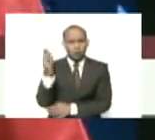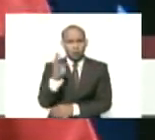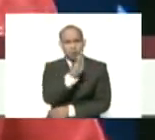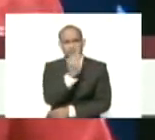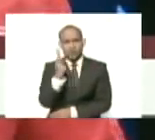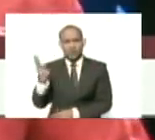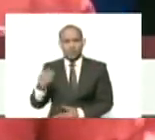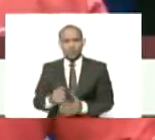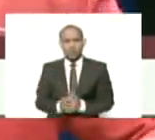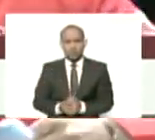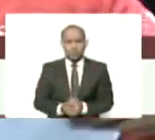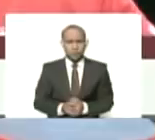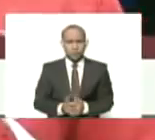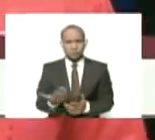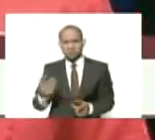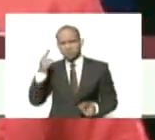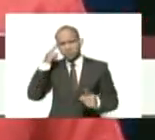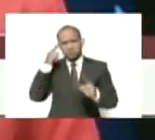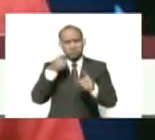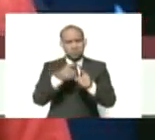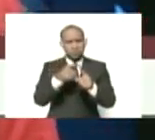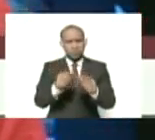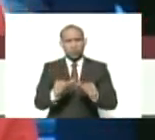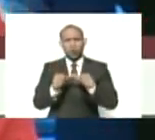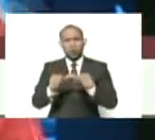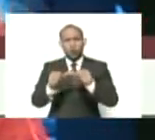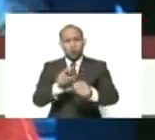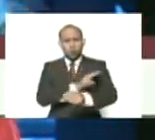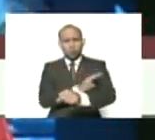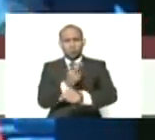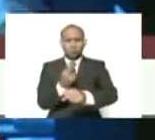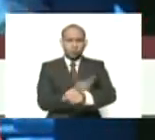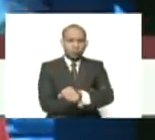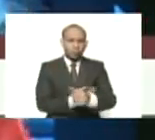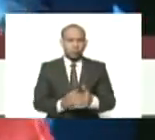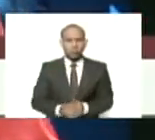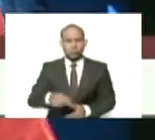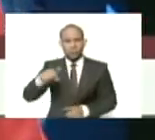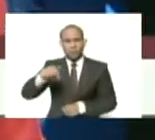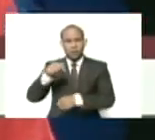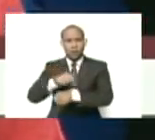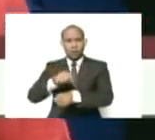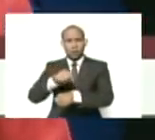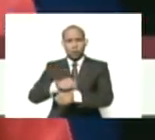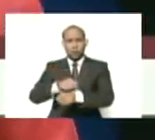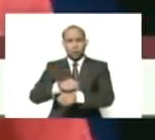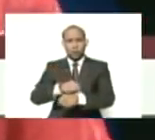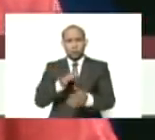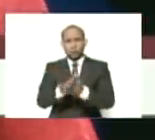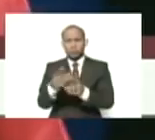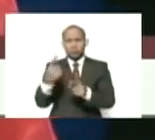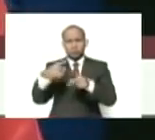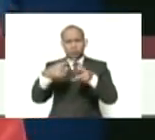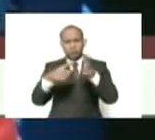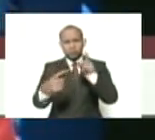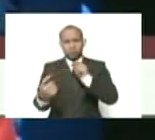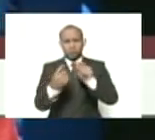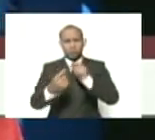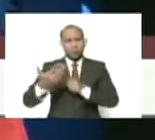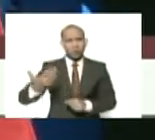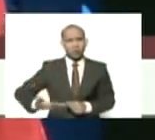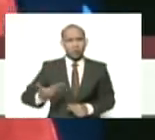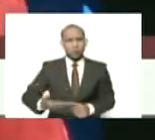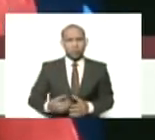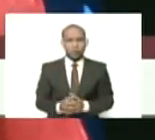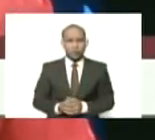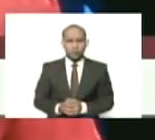este congreso bicentenario para seguir fortaleciendo. En estos momentos se tocaron diversos temas elementales.